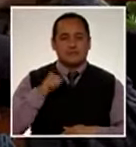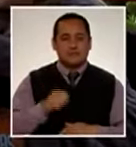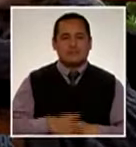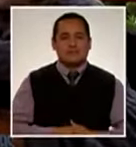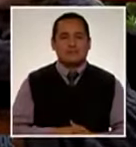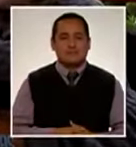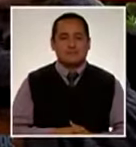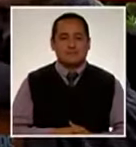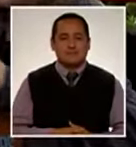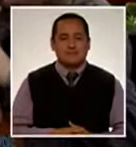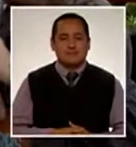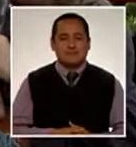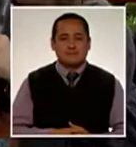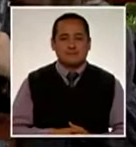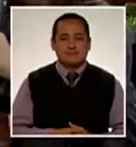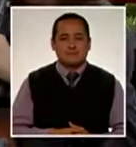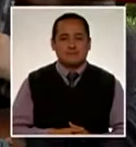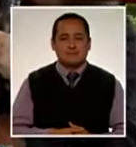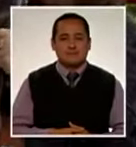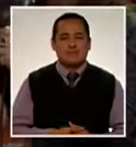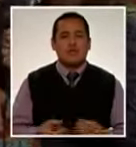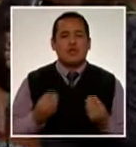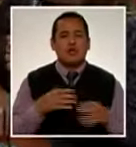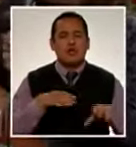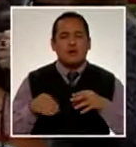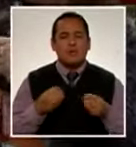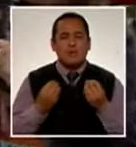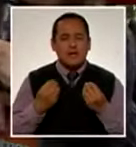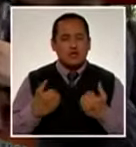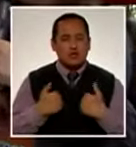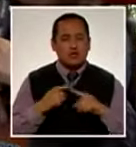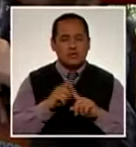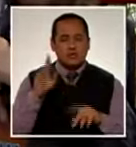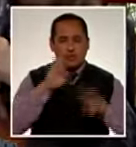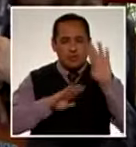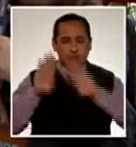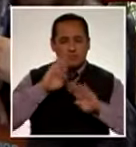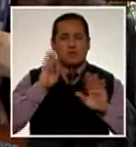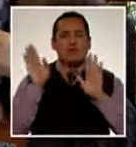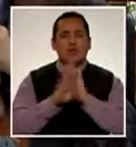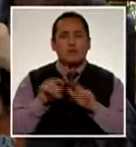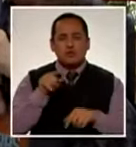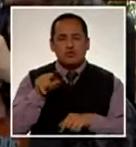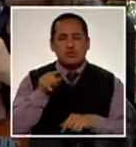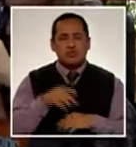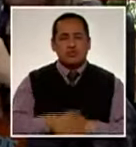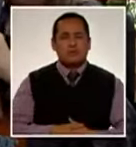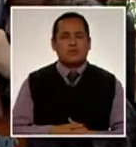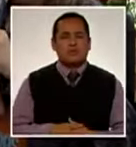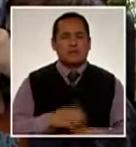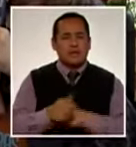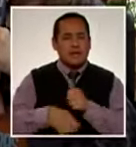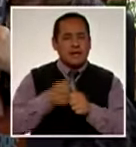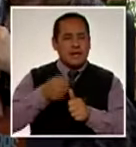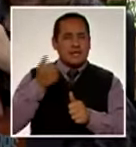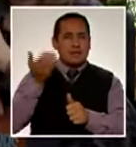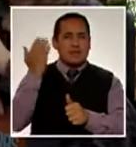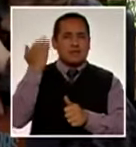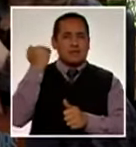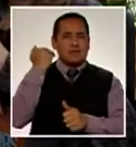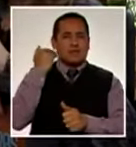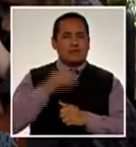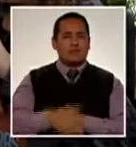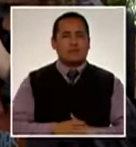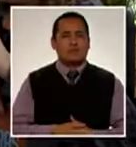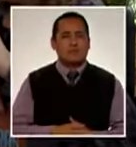Preocupaciones. Sí. Y dime, ¿cómo hiciste para no tener preocupaciones? Si tú, por ejemplo,